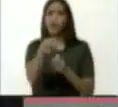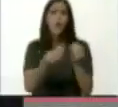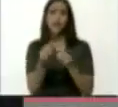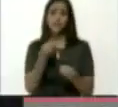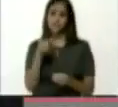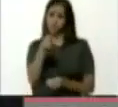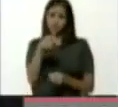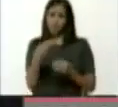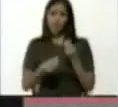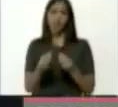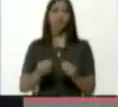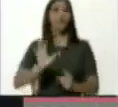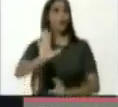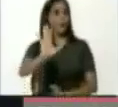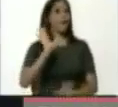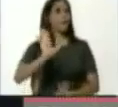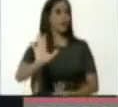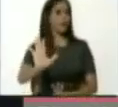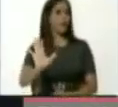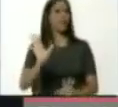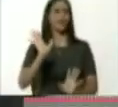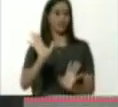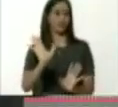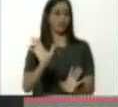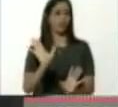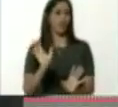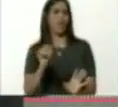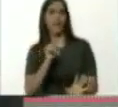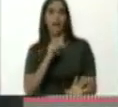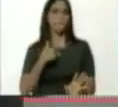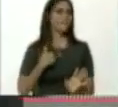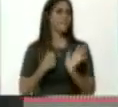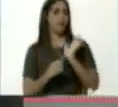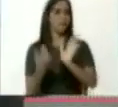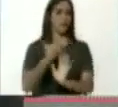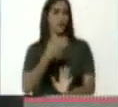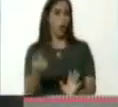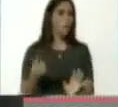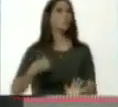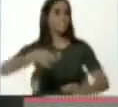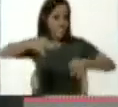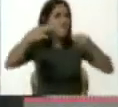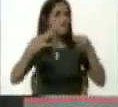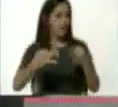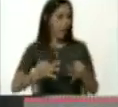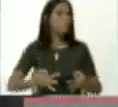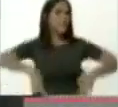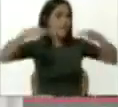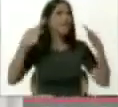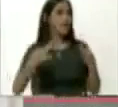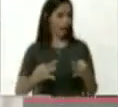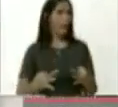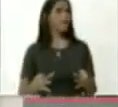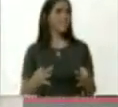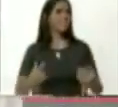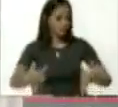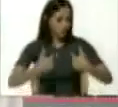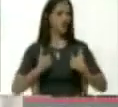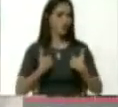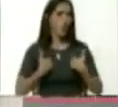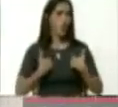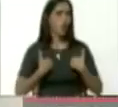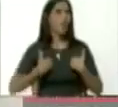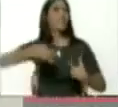hacer. Y nosotros bueno, podemos no. hacer diagnóstico. Oye, espérate, oye, acá. No me pongas a mí de ejemplo, porque créeme que yo... Que tú yo sí, pero cuando estás